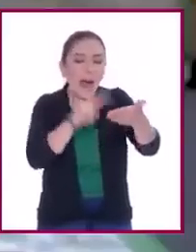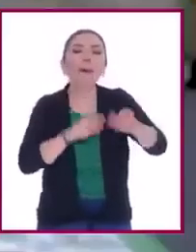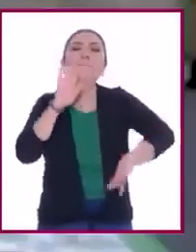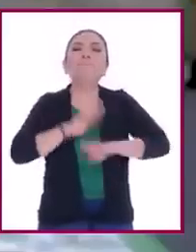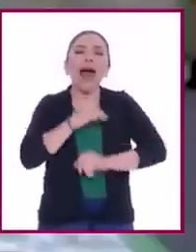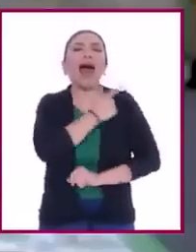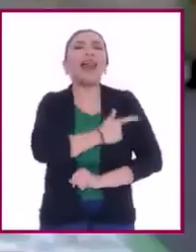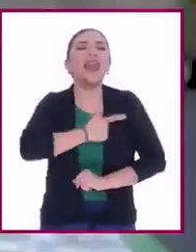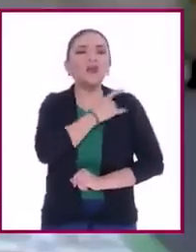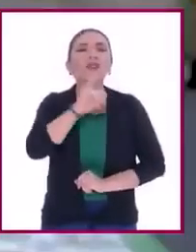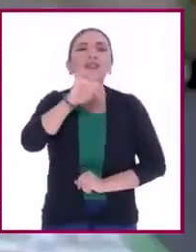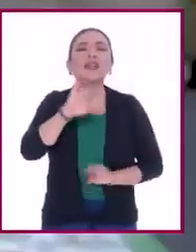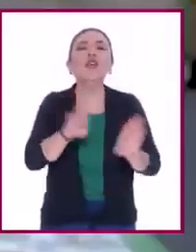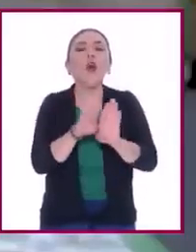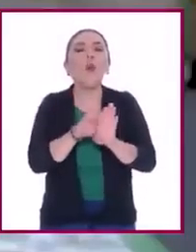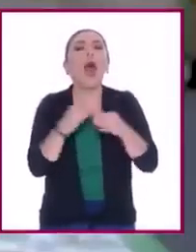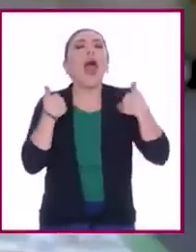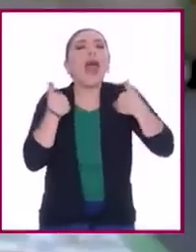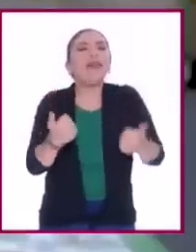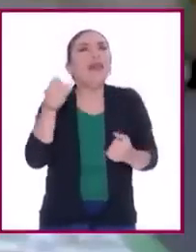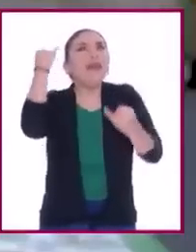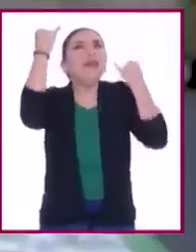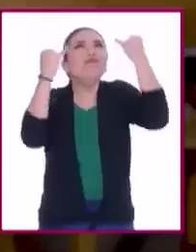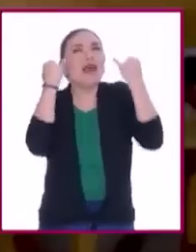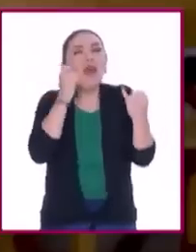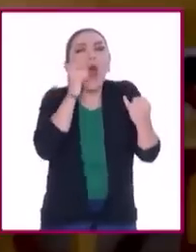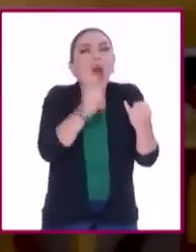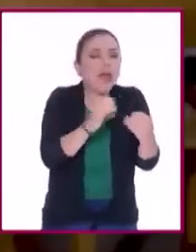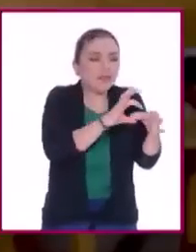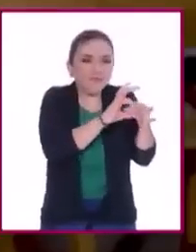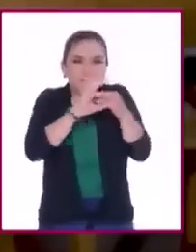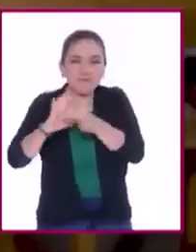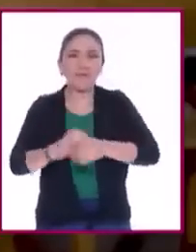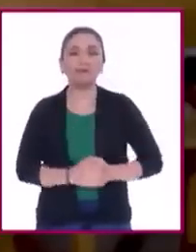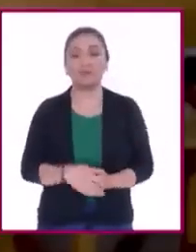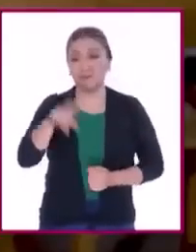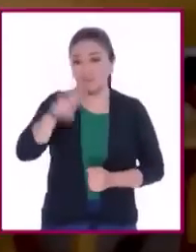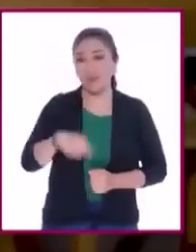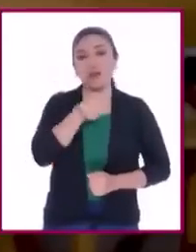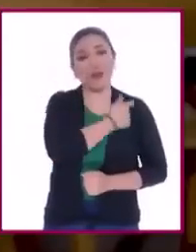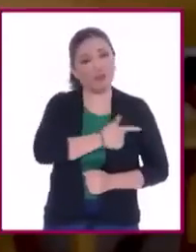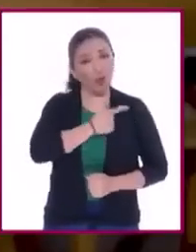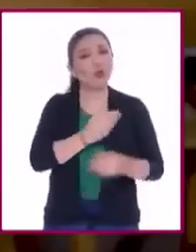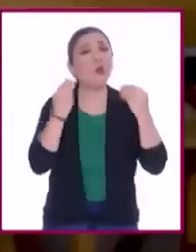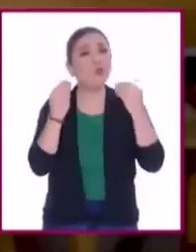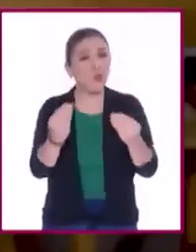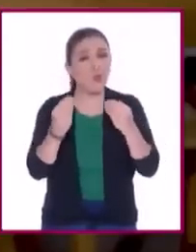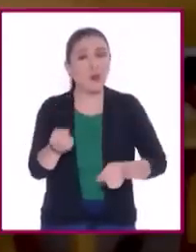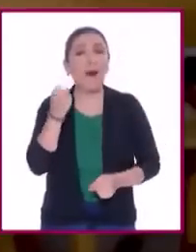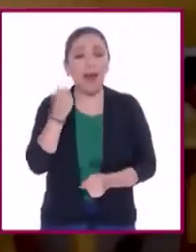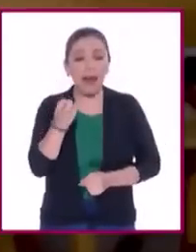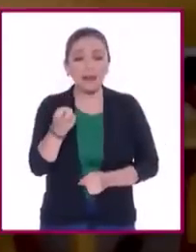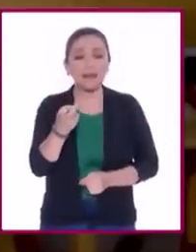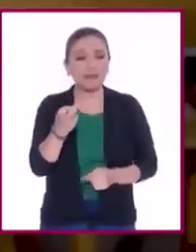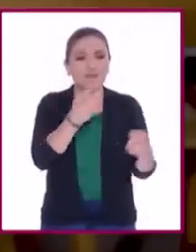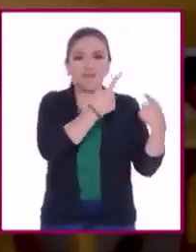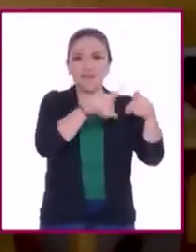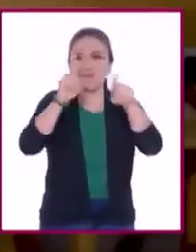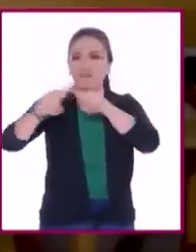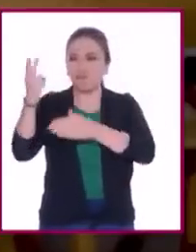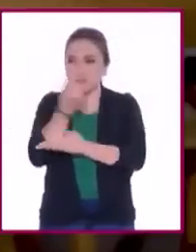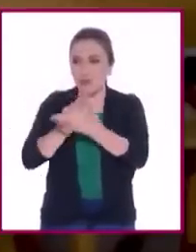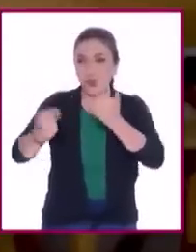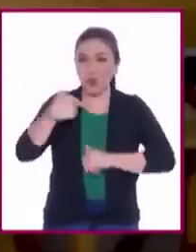más agradable porque están como dirigiendo su imaginación Pues la verdad disfruté mucho todo de